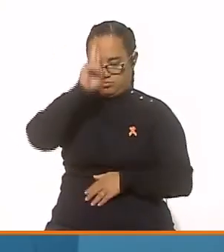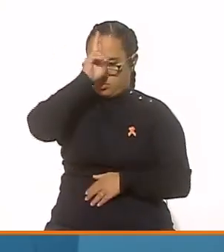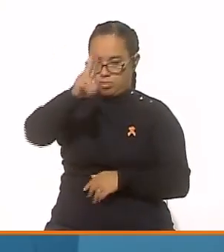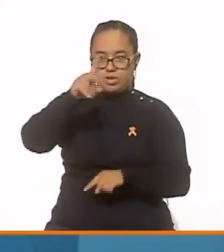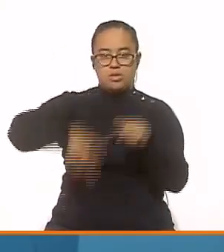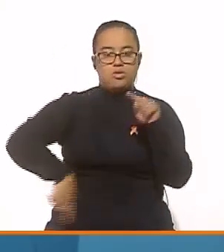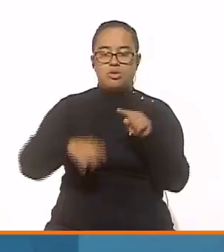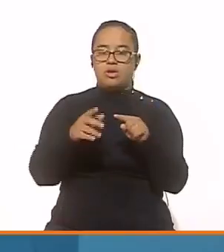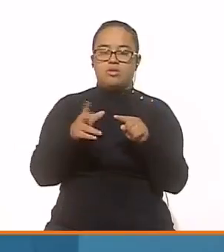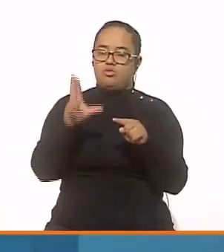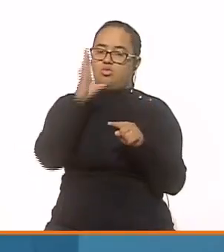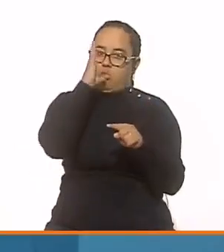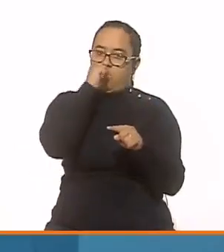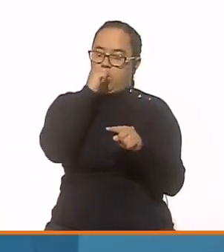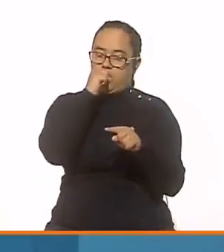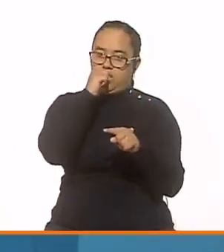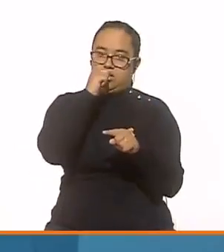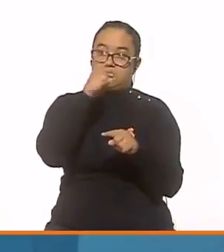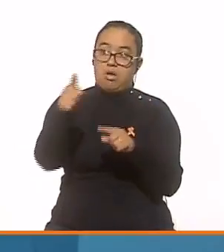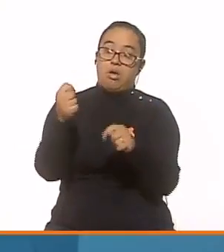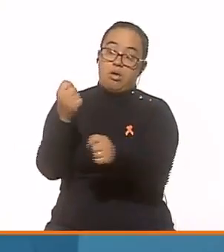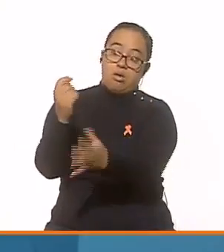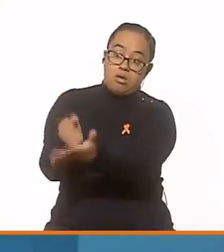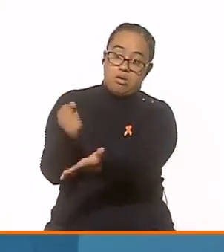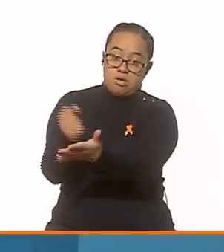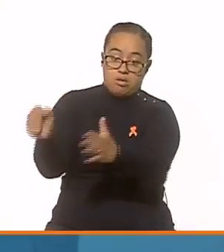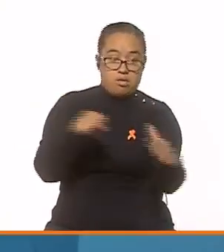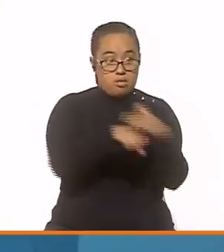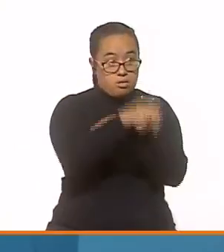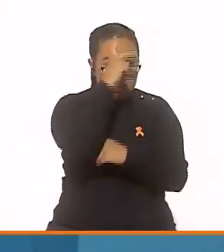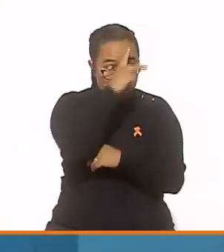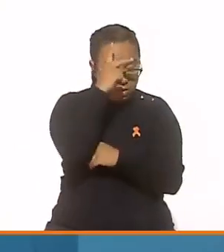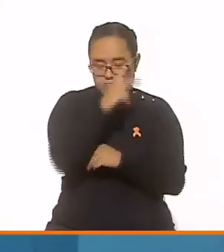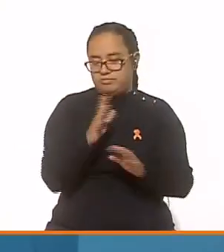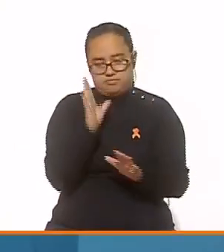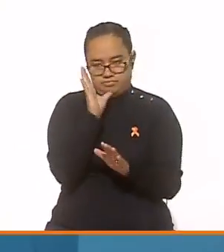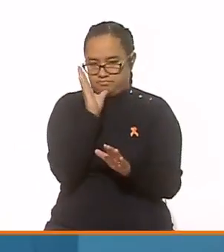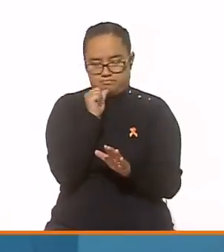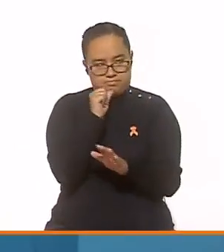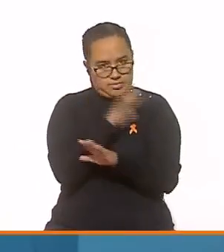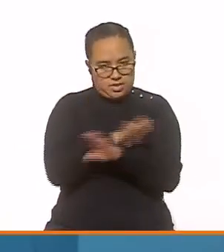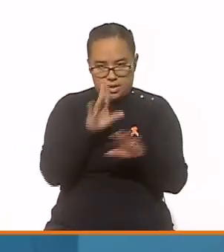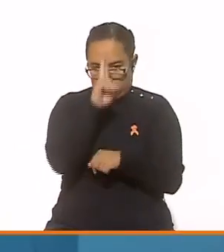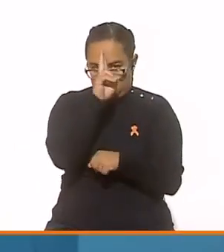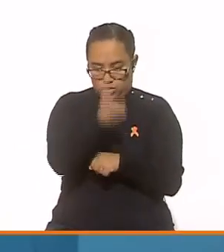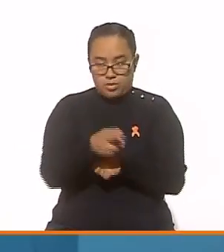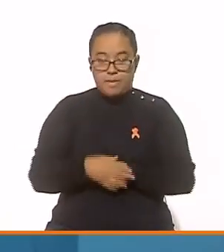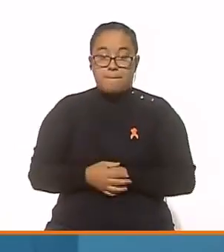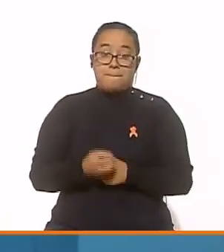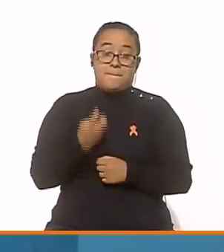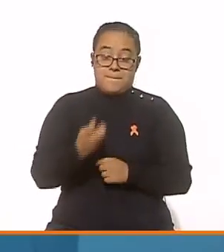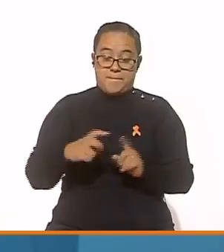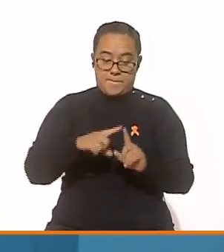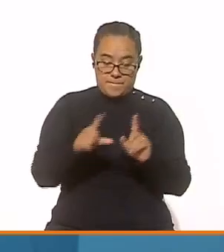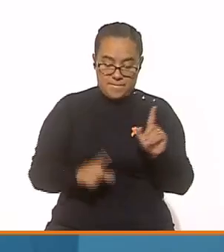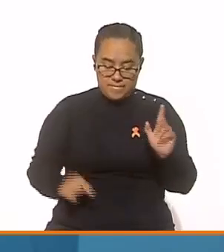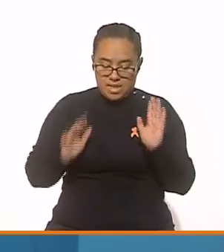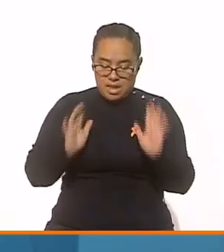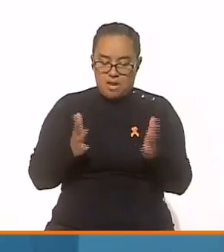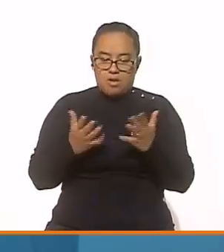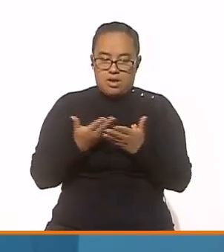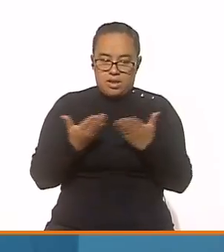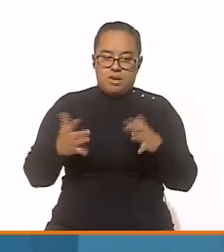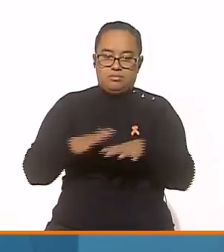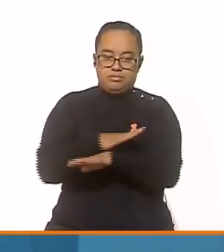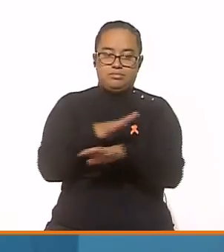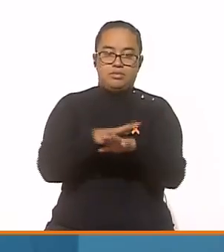eso nos abre una pauta sobre cuál es la situación en la que está viviendo nuestro país, que es distinta a la que